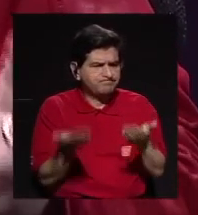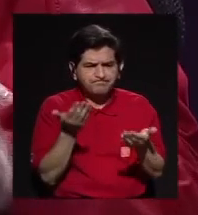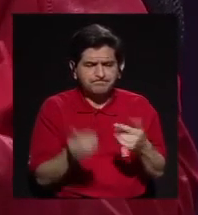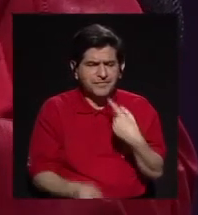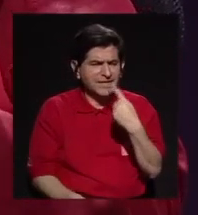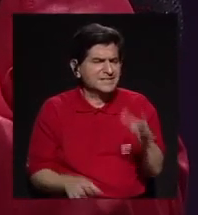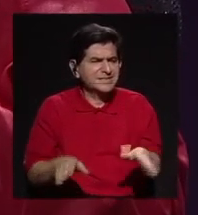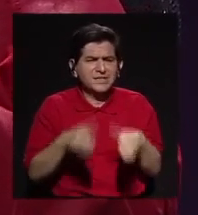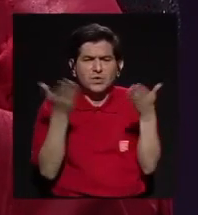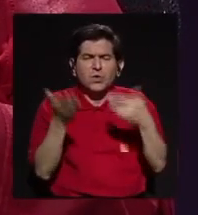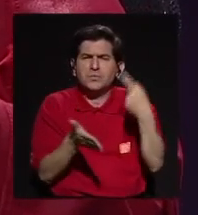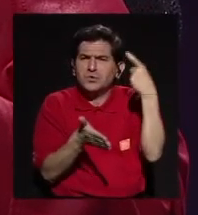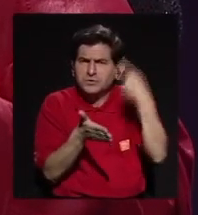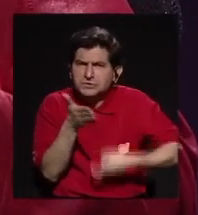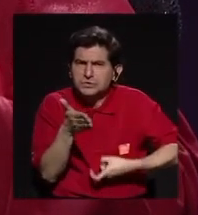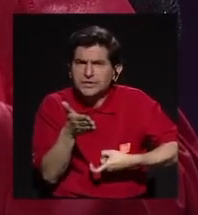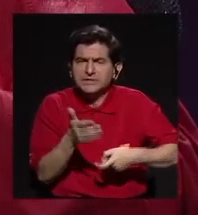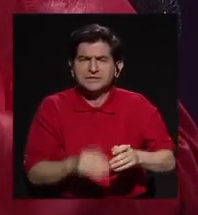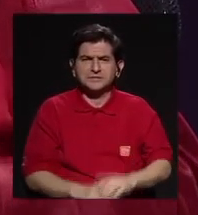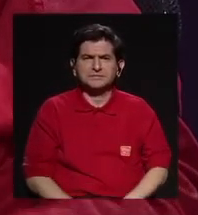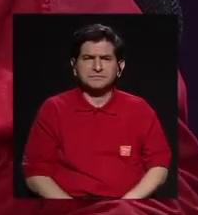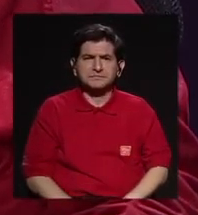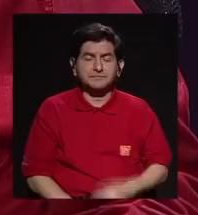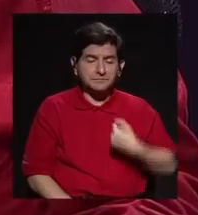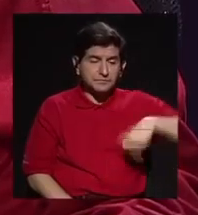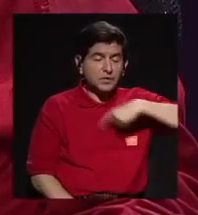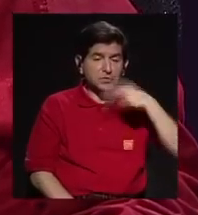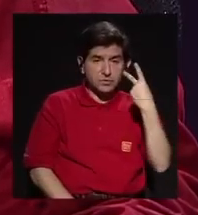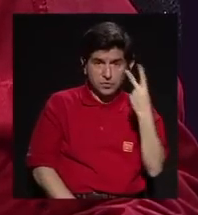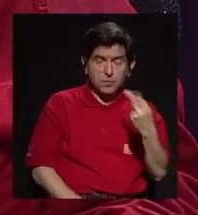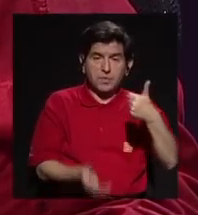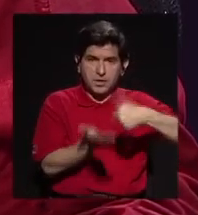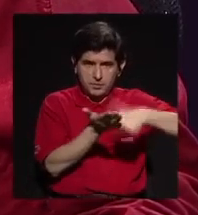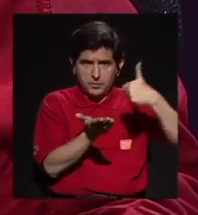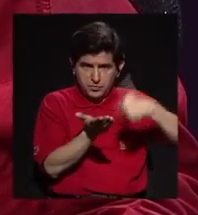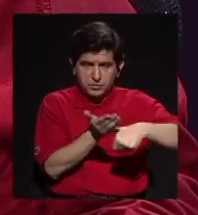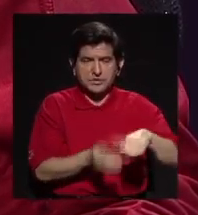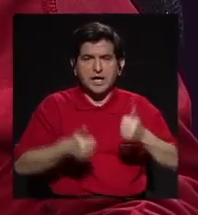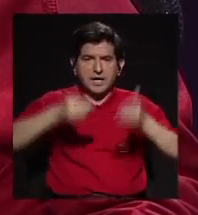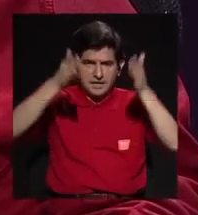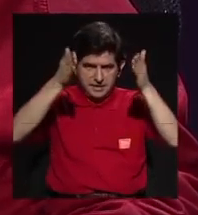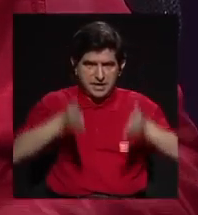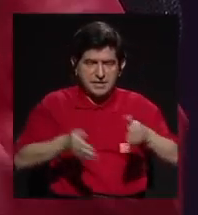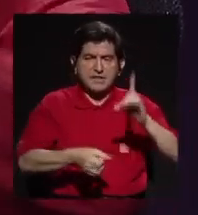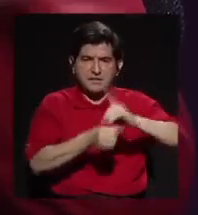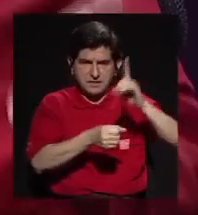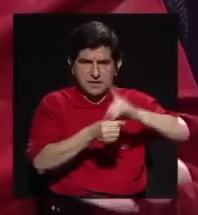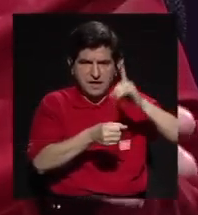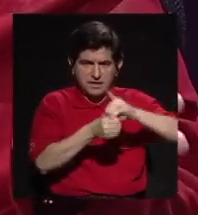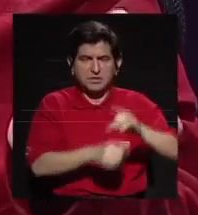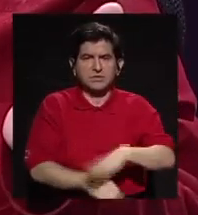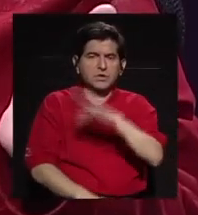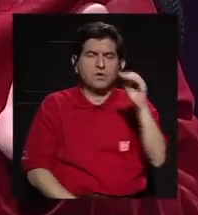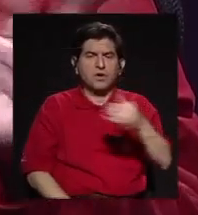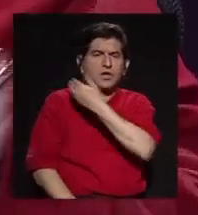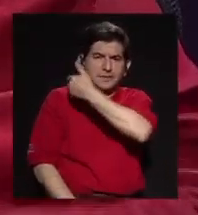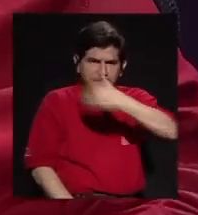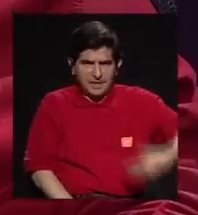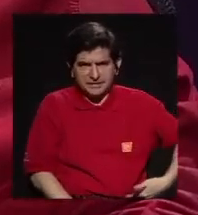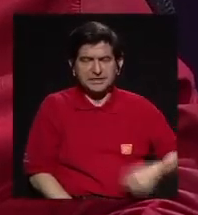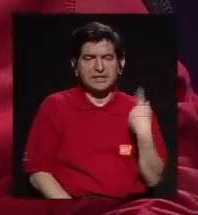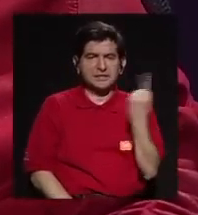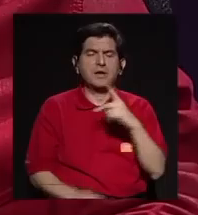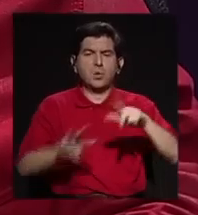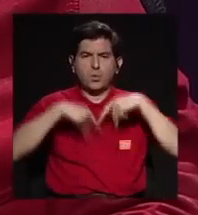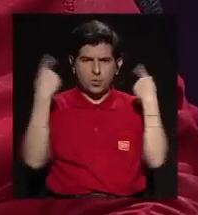no sé cómo decirlo, más rígidas, digámoslo así, porque vimos que votaron por candidatos a diputados y por presidente. Es el